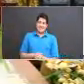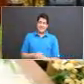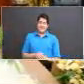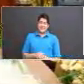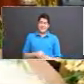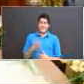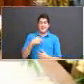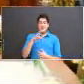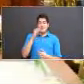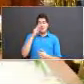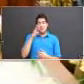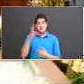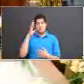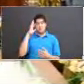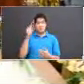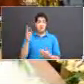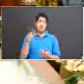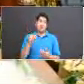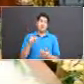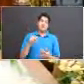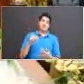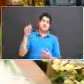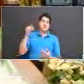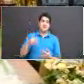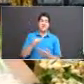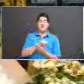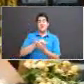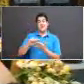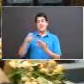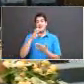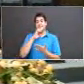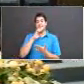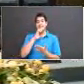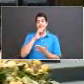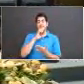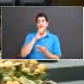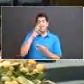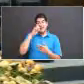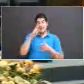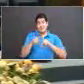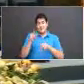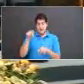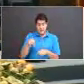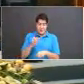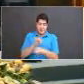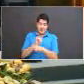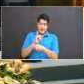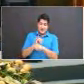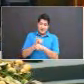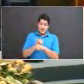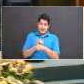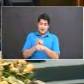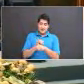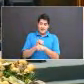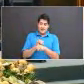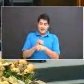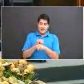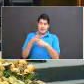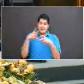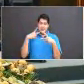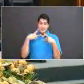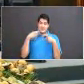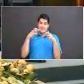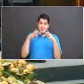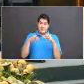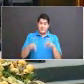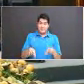No veo por qué no se pueden reconciliar si estamos en la Santa Cena. Aparte de eso, que en esta iglesia viene gente que perteneció a la guerrilla y otros del